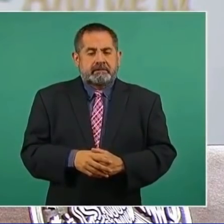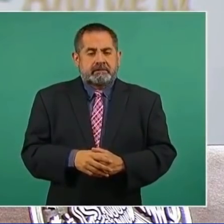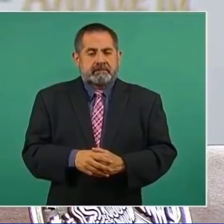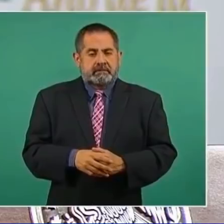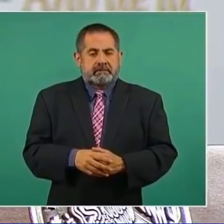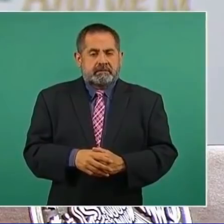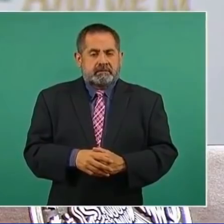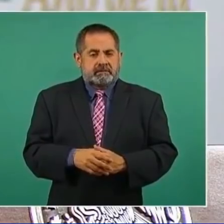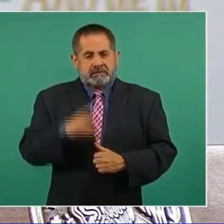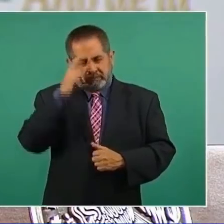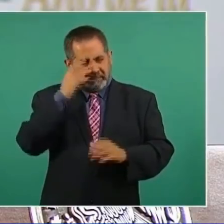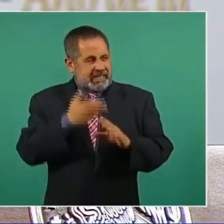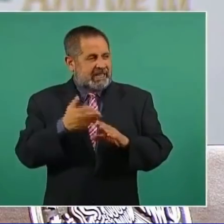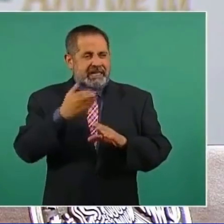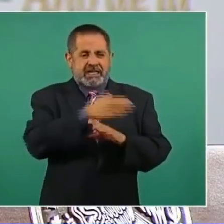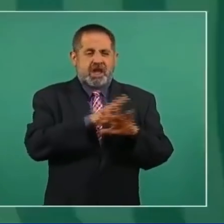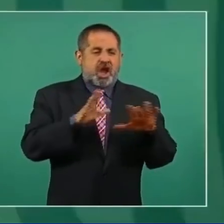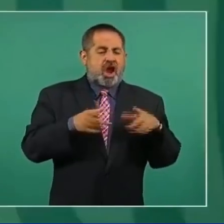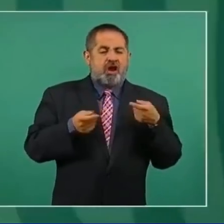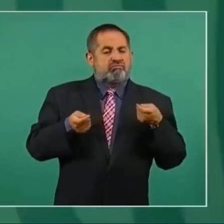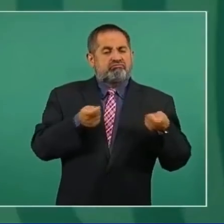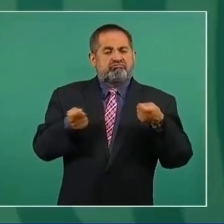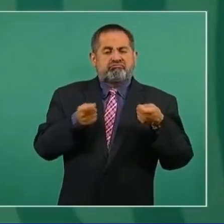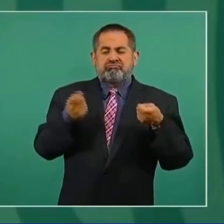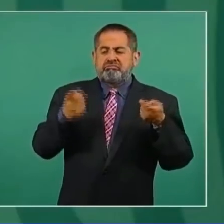¿cómo dominaban?